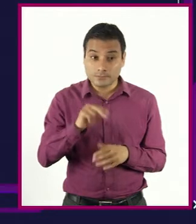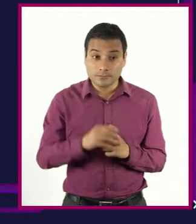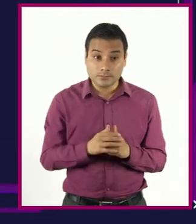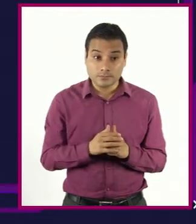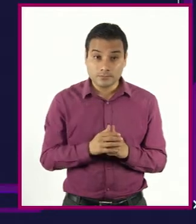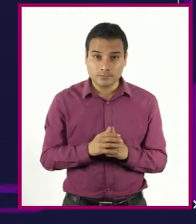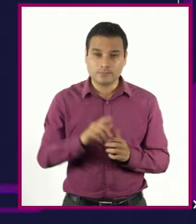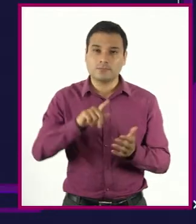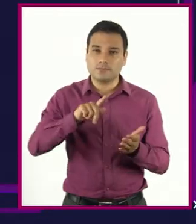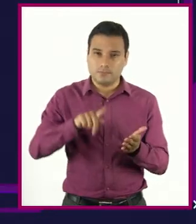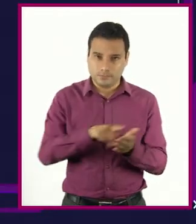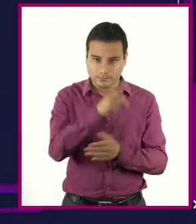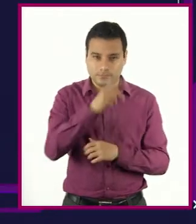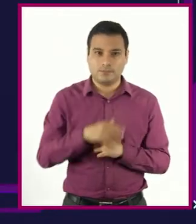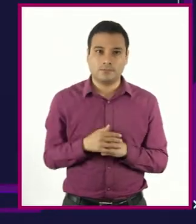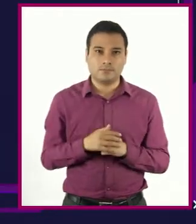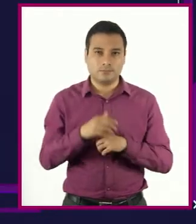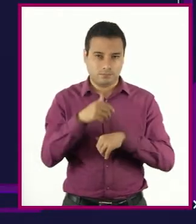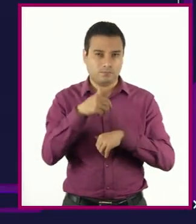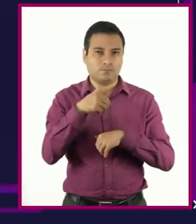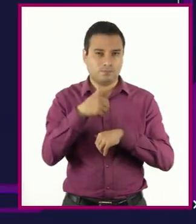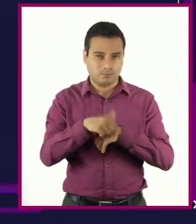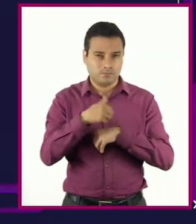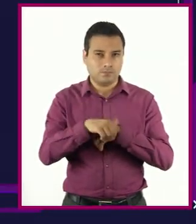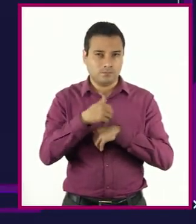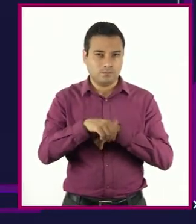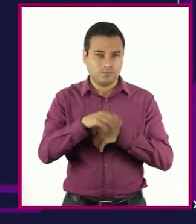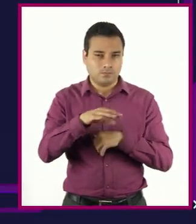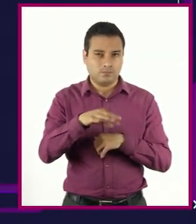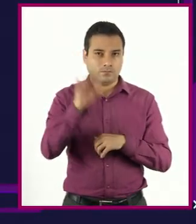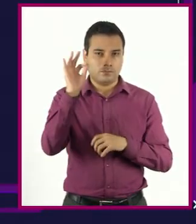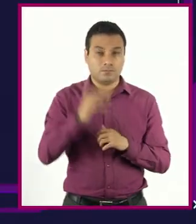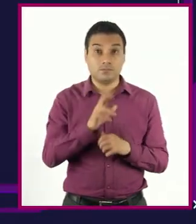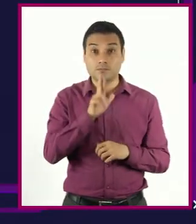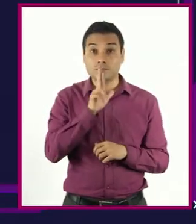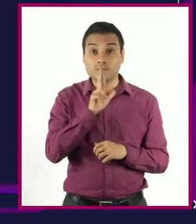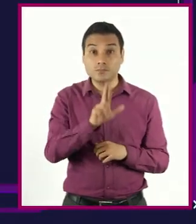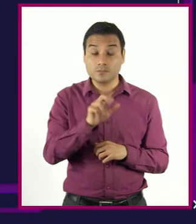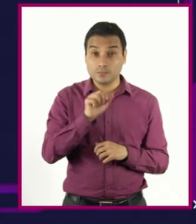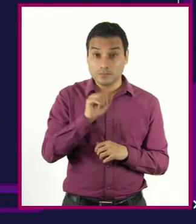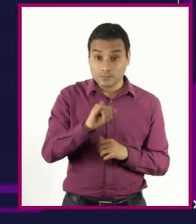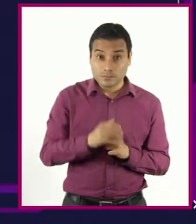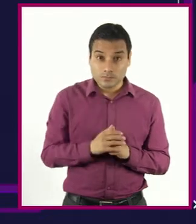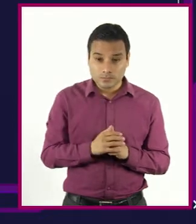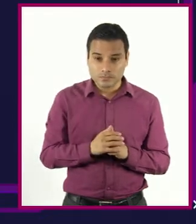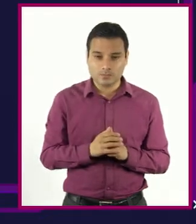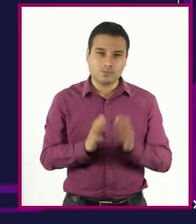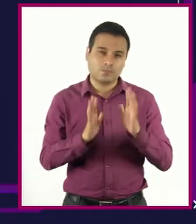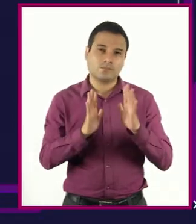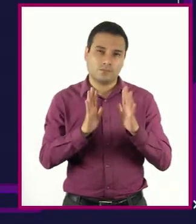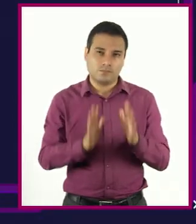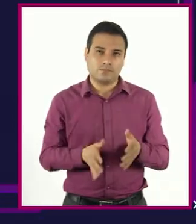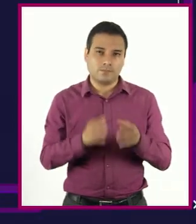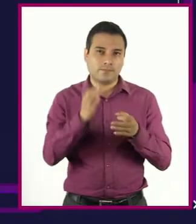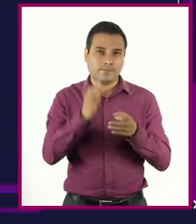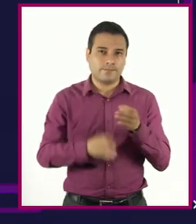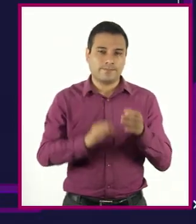se regresa a la primera instrucción. Pero si la respuesta es sí, se concluye con el proceso.